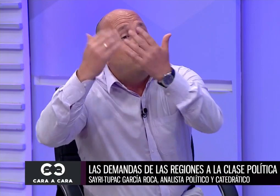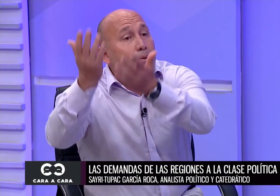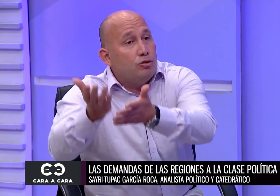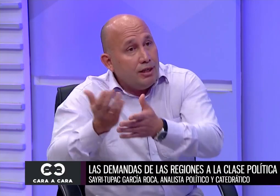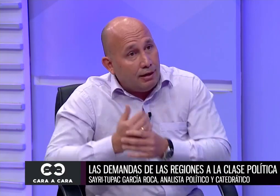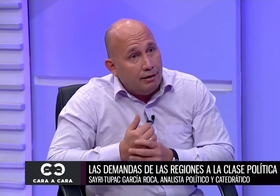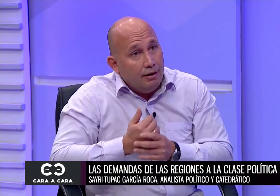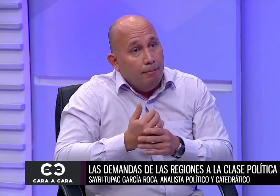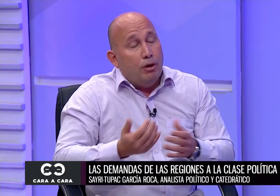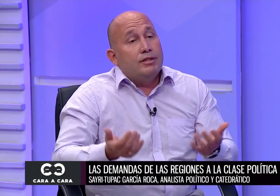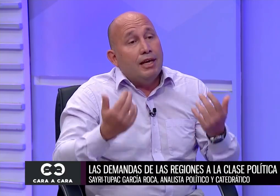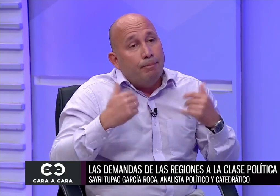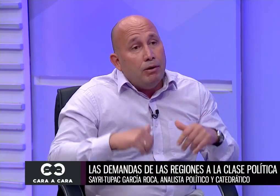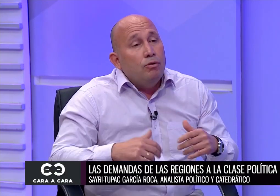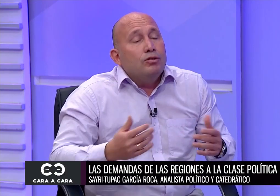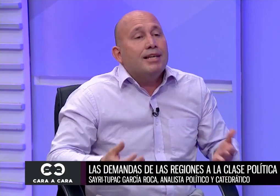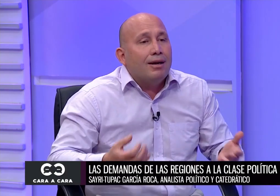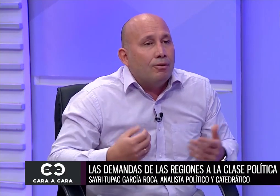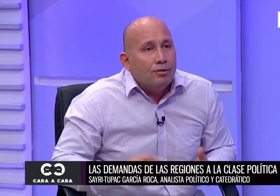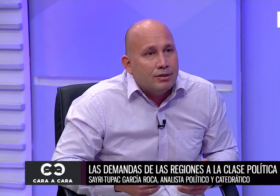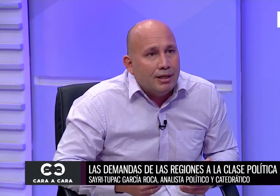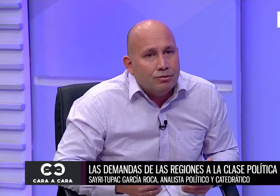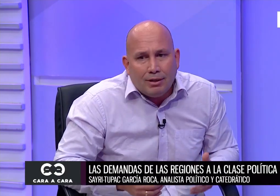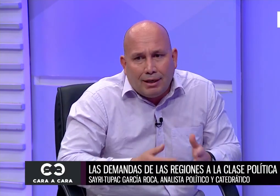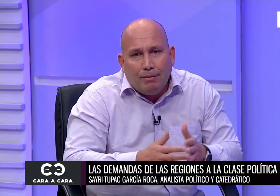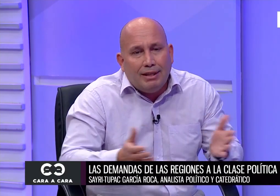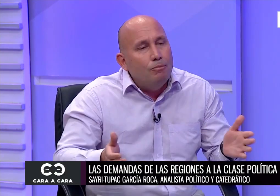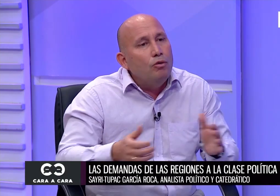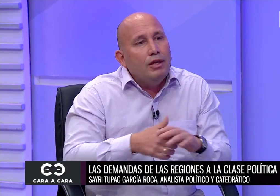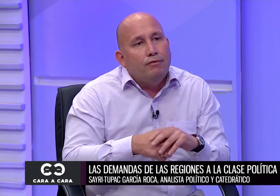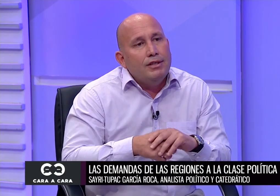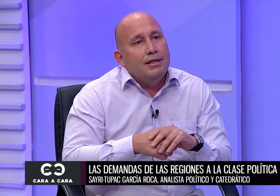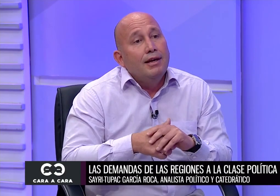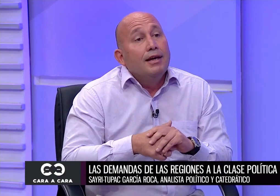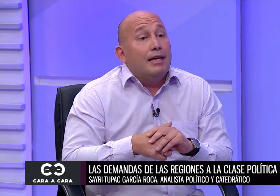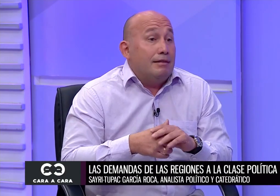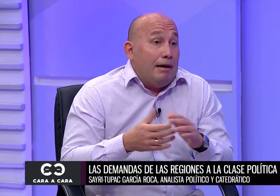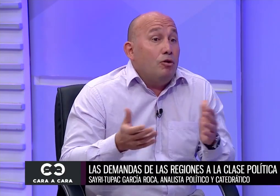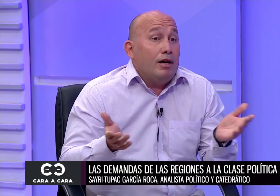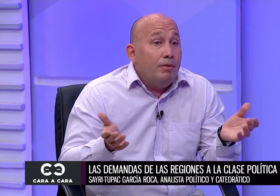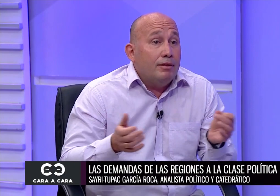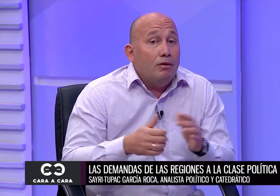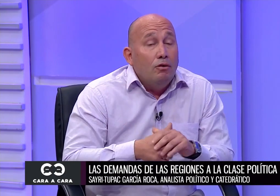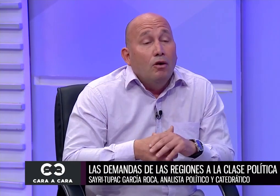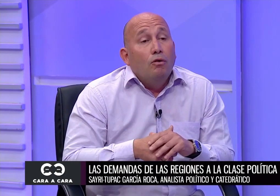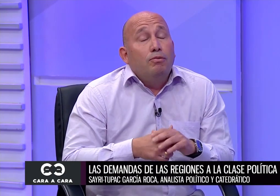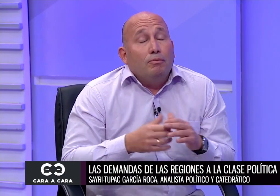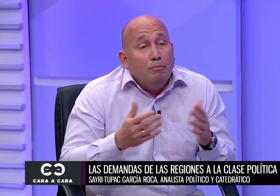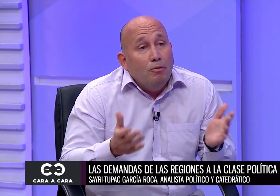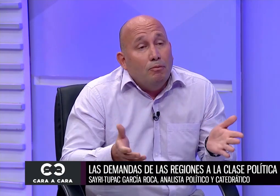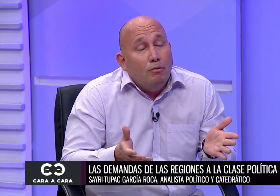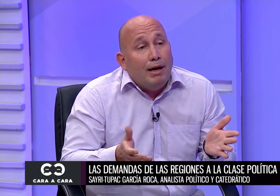hacia dónde podemos ir. Pero si en el Perú no se reconoce eso, es realmente muy difícil que seamos realmente